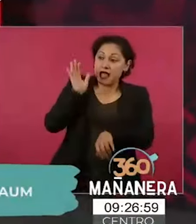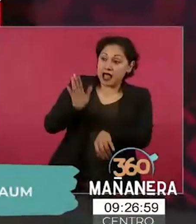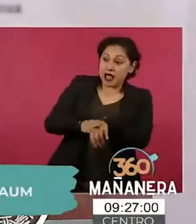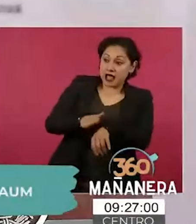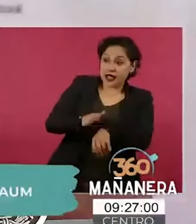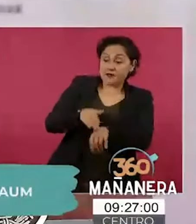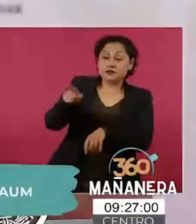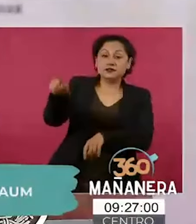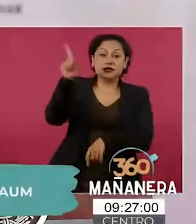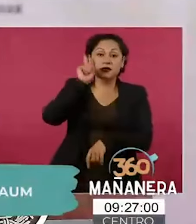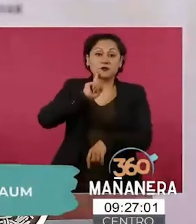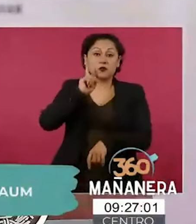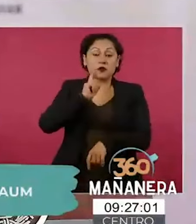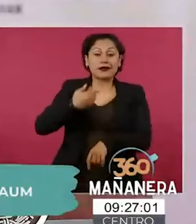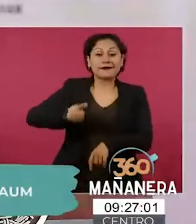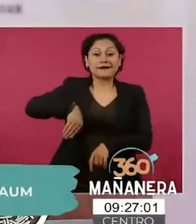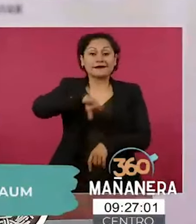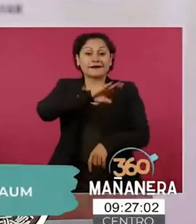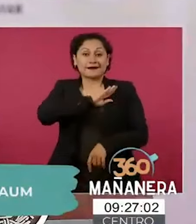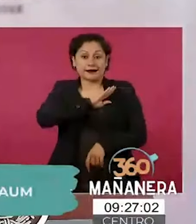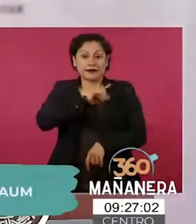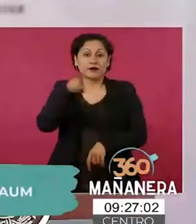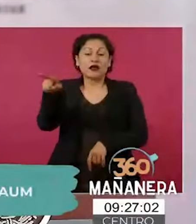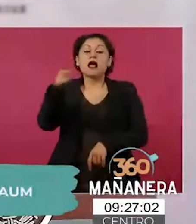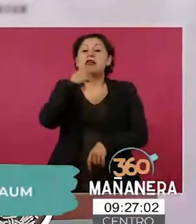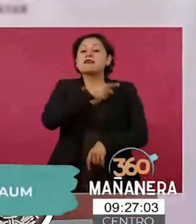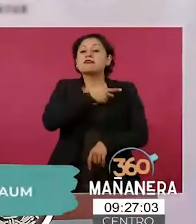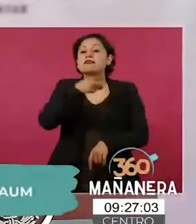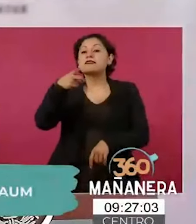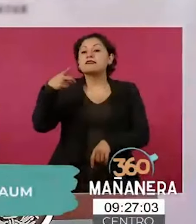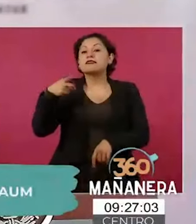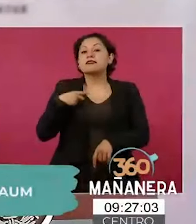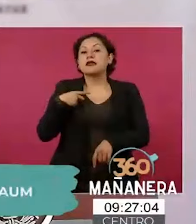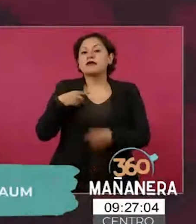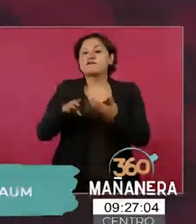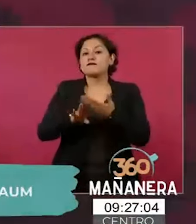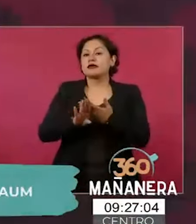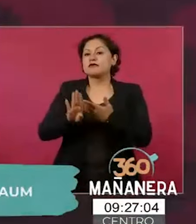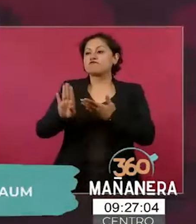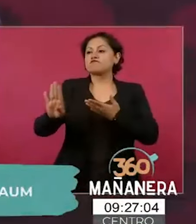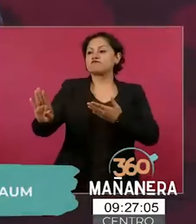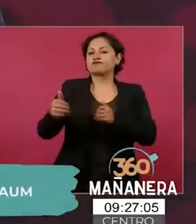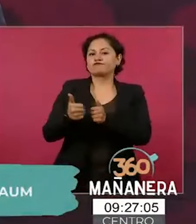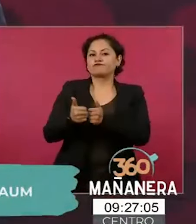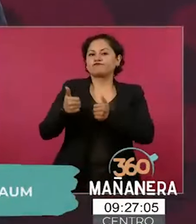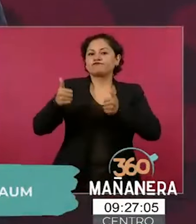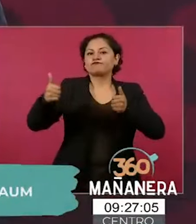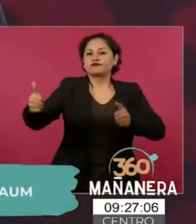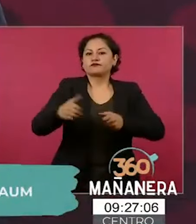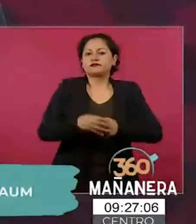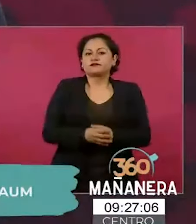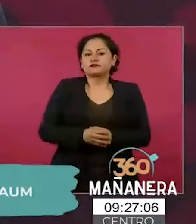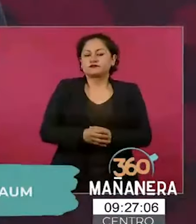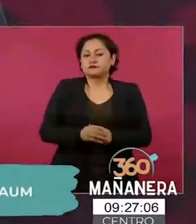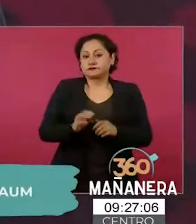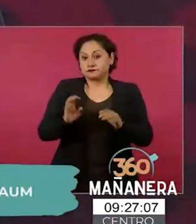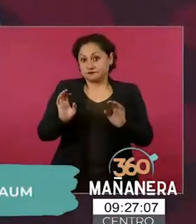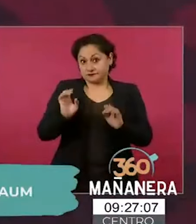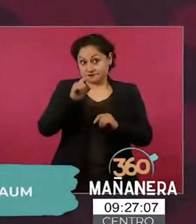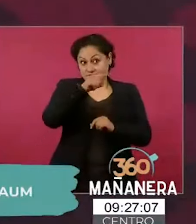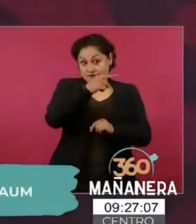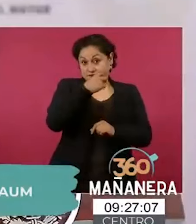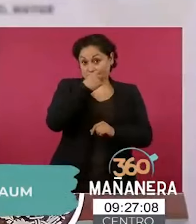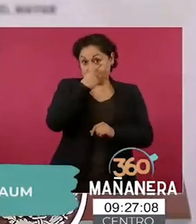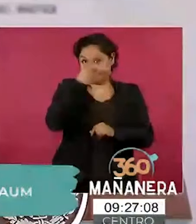raya dicen los expertos de este del presidente o de Andrés Manuel o de